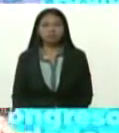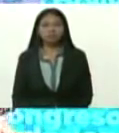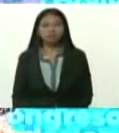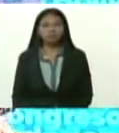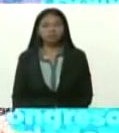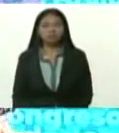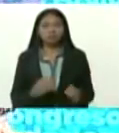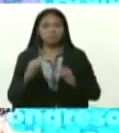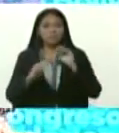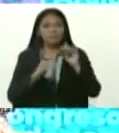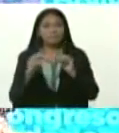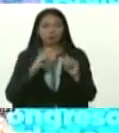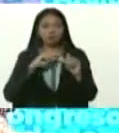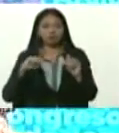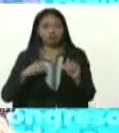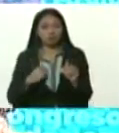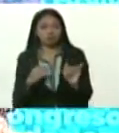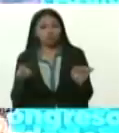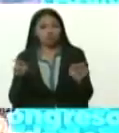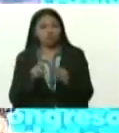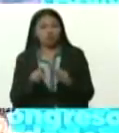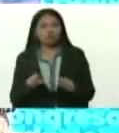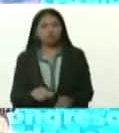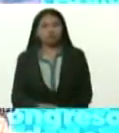Paso gigantesco estamos dando.